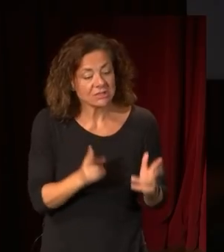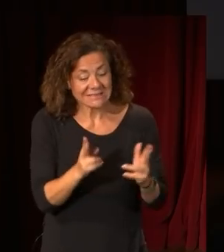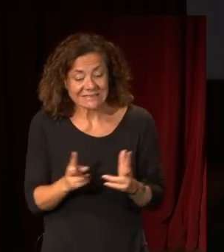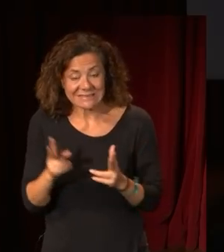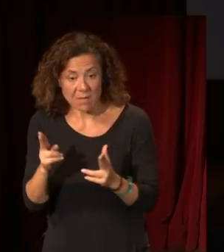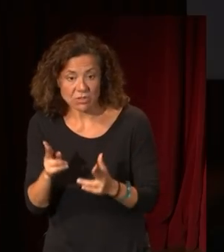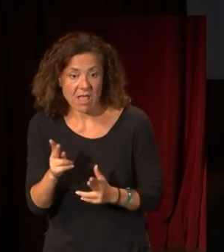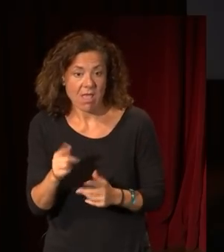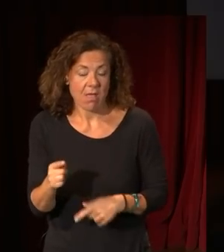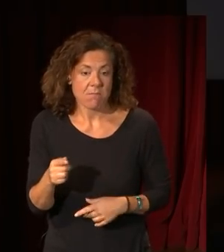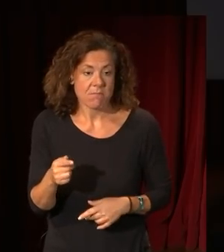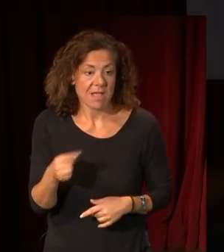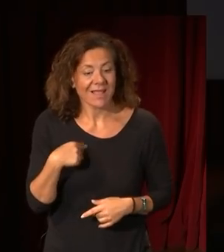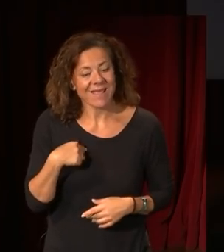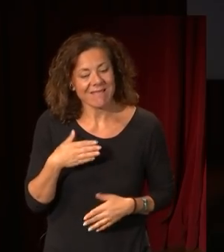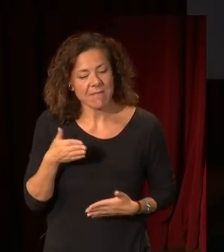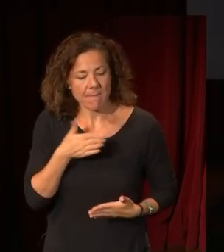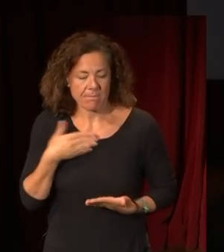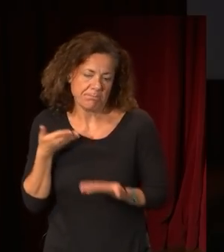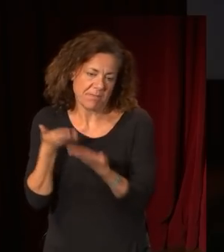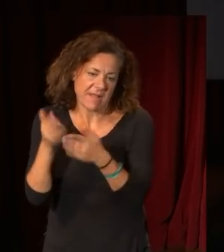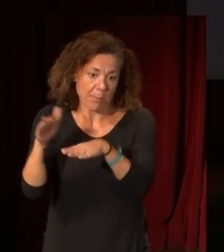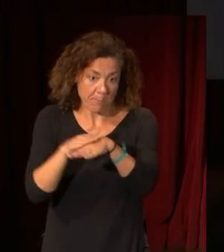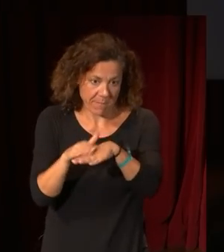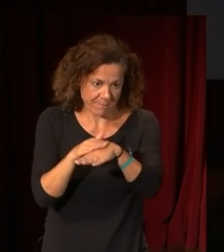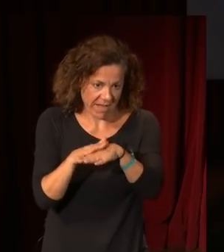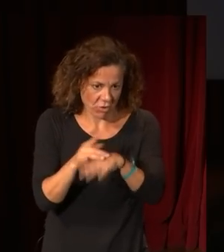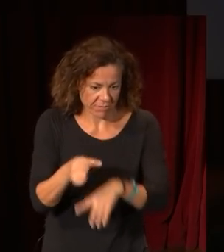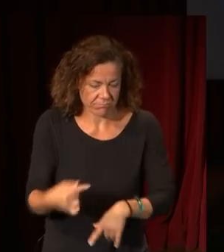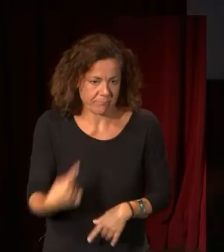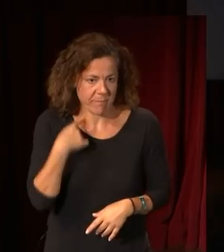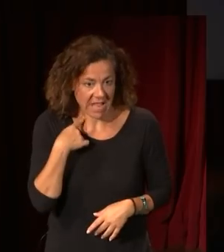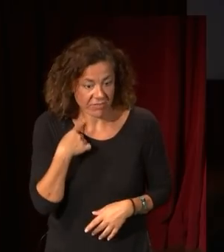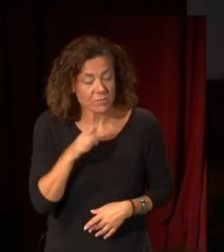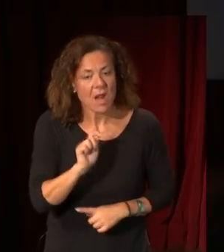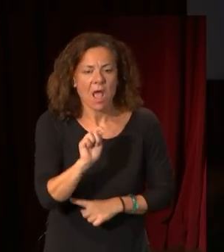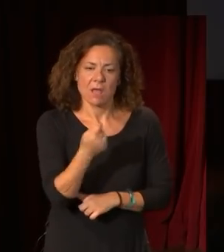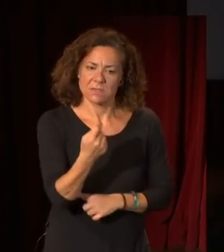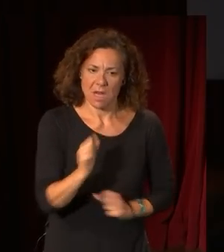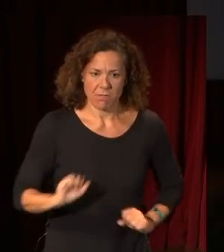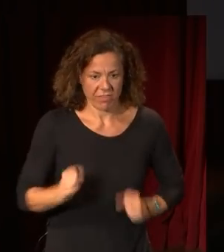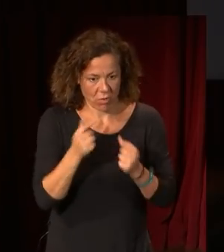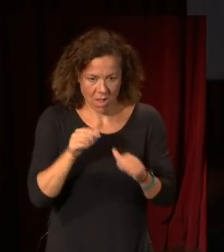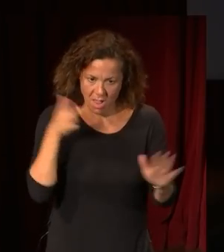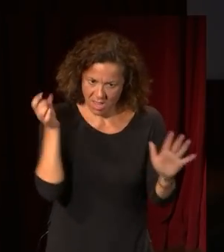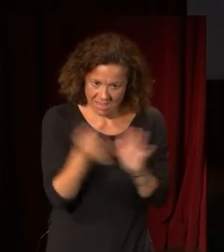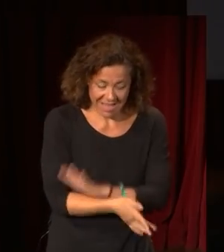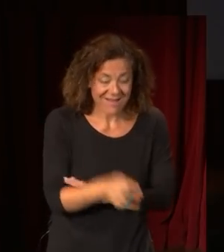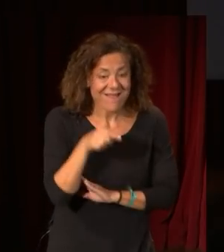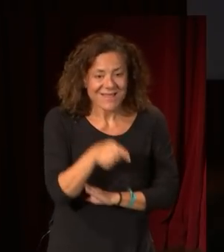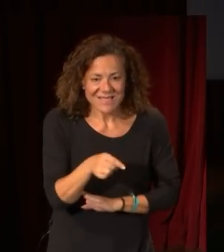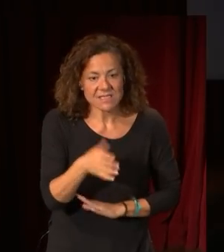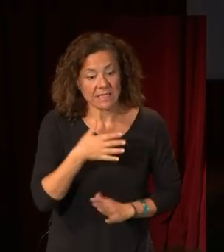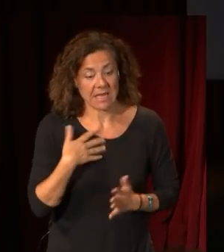salmos con los que se busca la expiación de los pecados para conseguir la salvación eterna y en este caso conseguir la